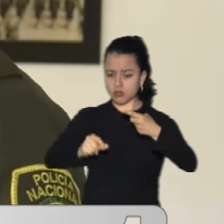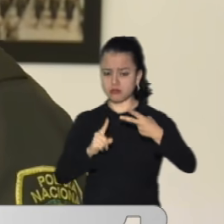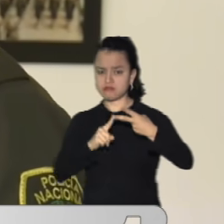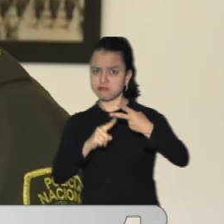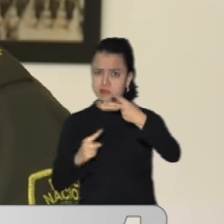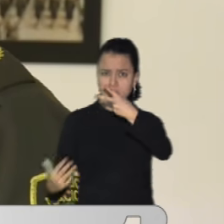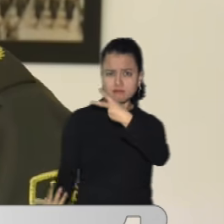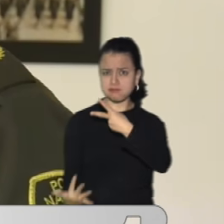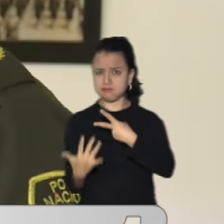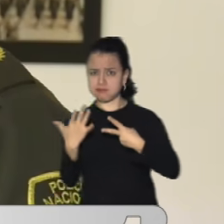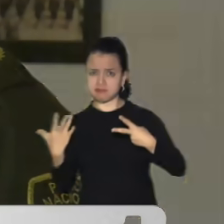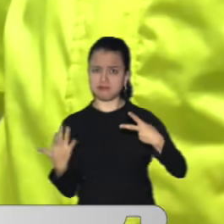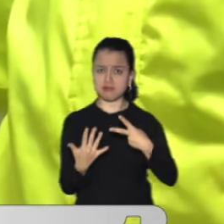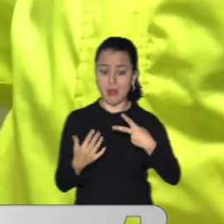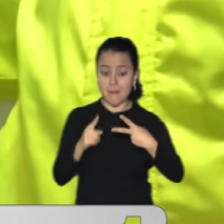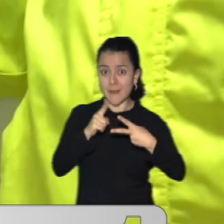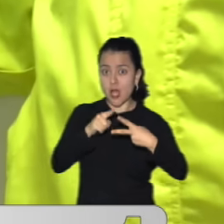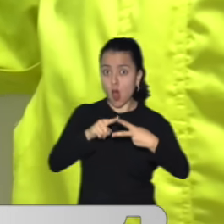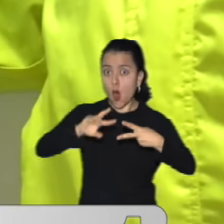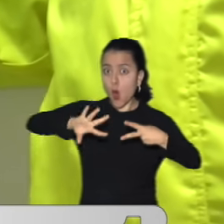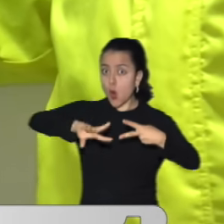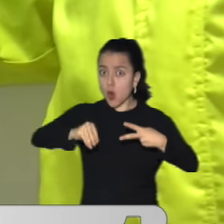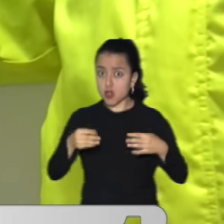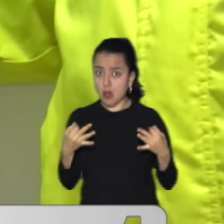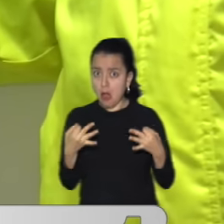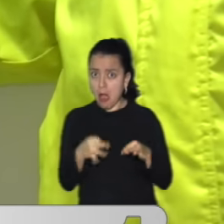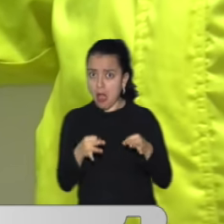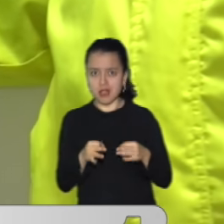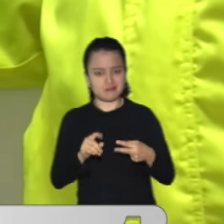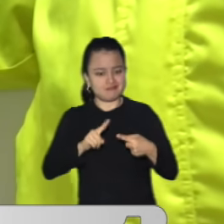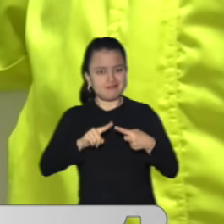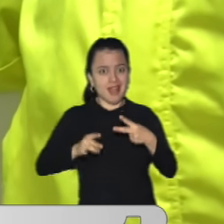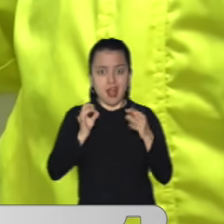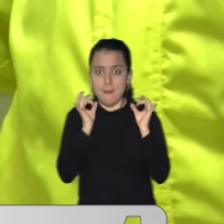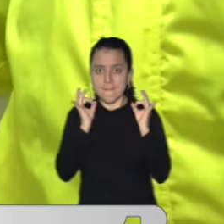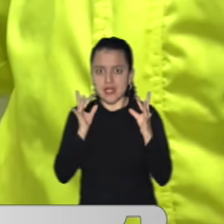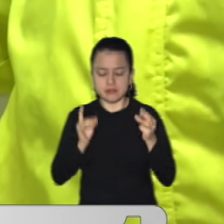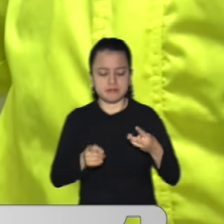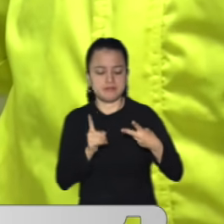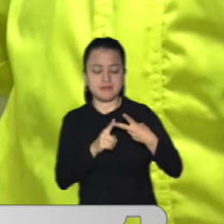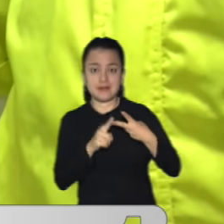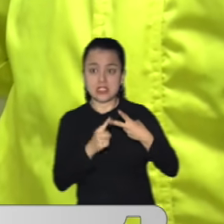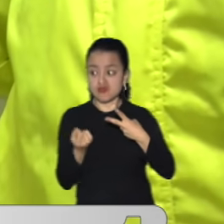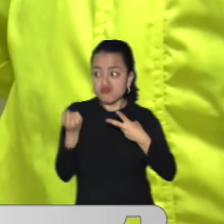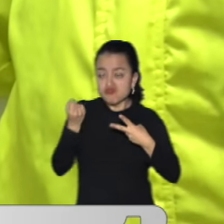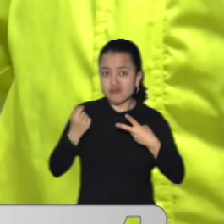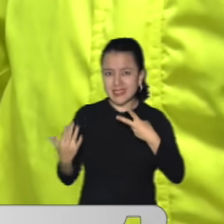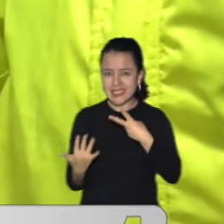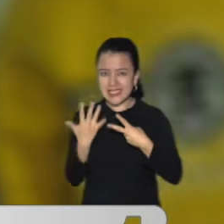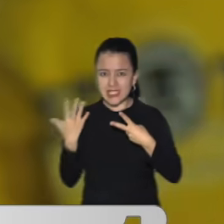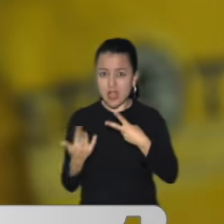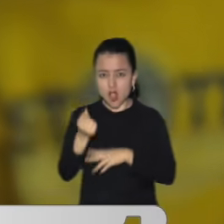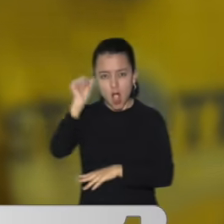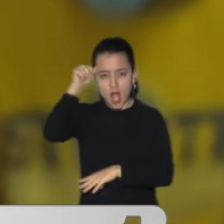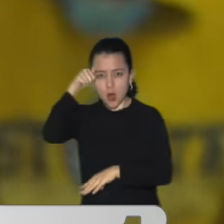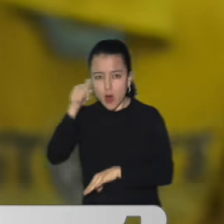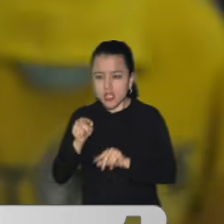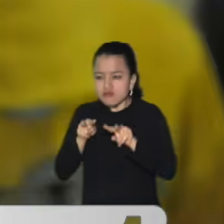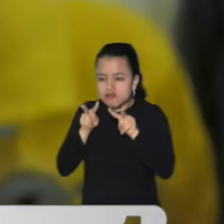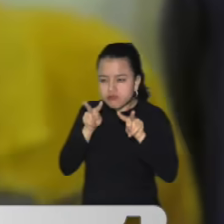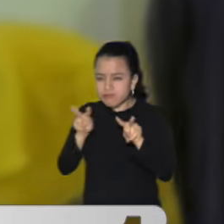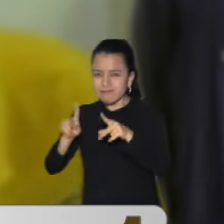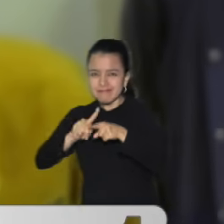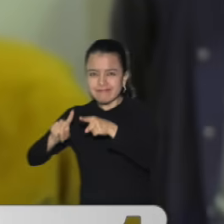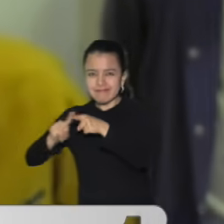incendio. Esas personas fueron los responsables el pasado 24 de mayo del daño, la vandalización y el